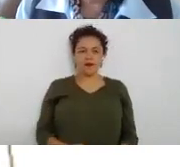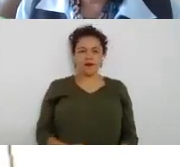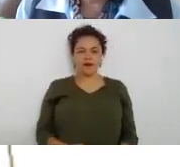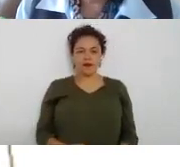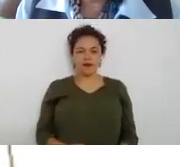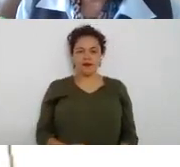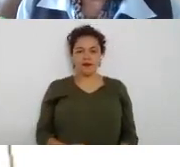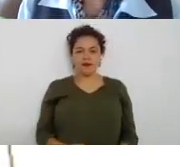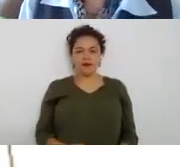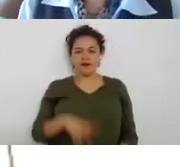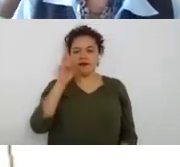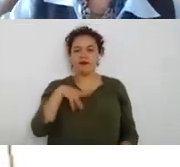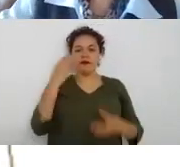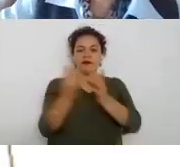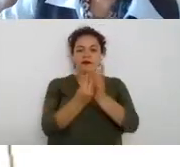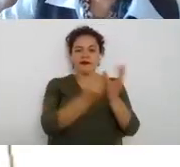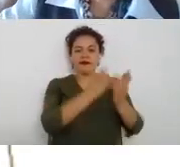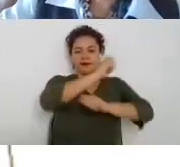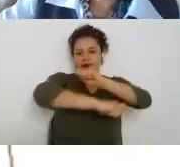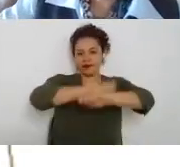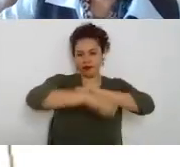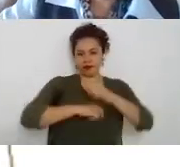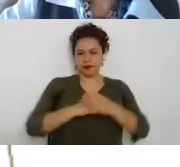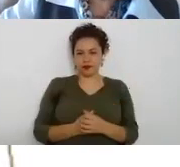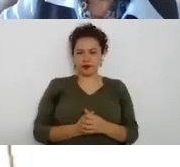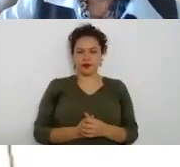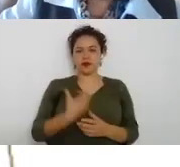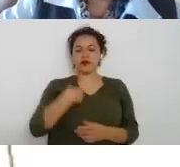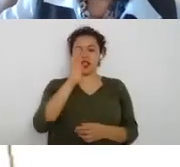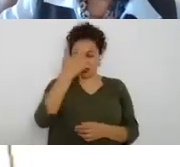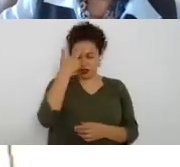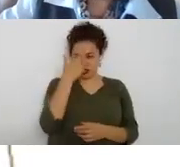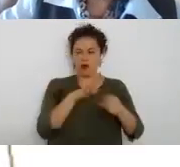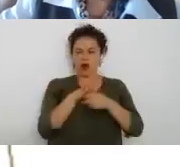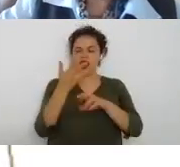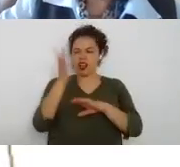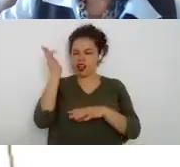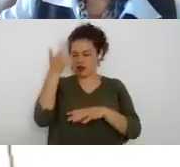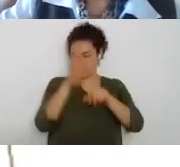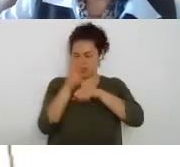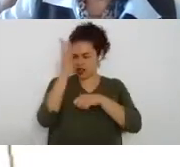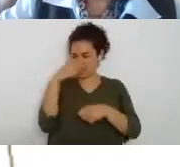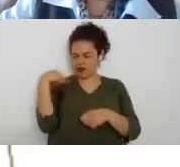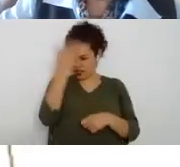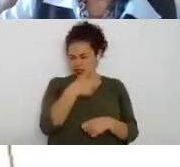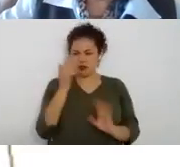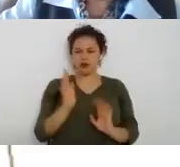Estamos viendo los tipos de vendaje. Ahí sí, díganme, ¿qué vendajes recuerdan que vimos la última sesión?